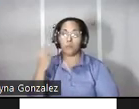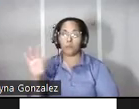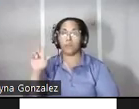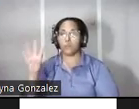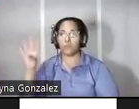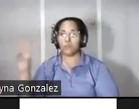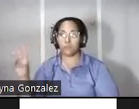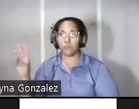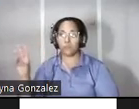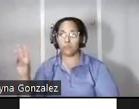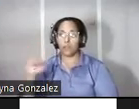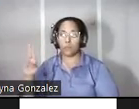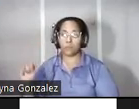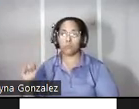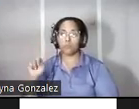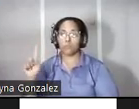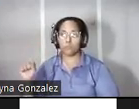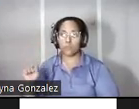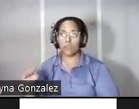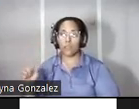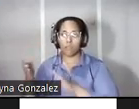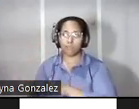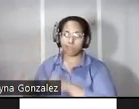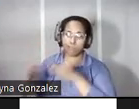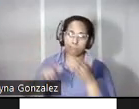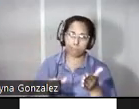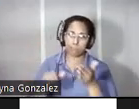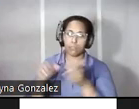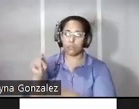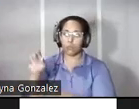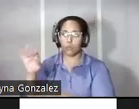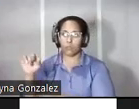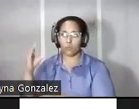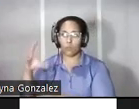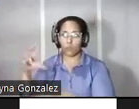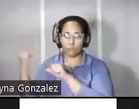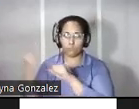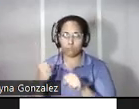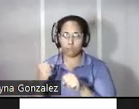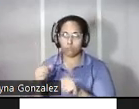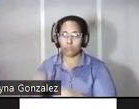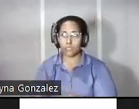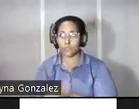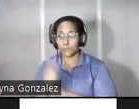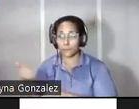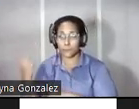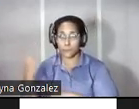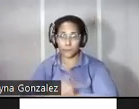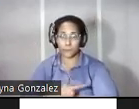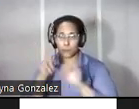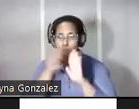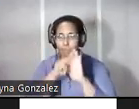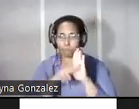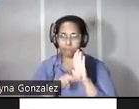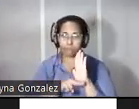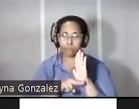1946, Juan Sáez falleció a causa de la tuberculosis crónica. Al otro día fue su entierro, al cual se alegaba